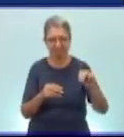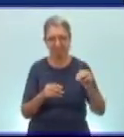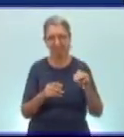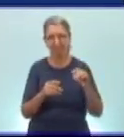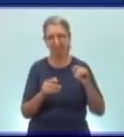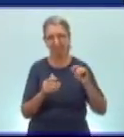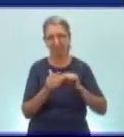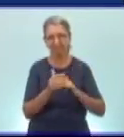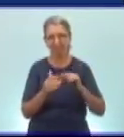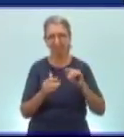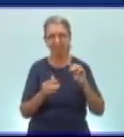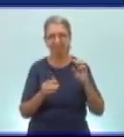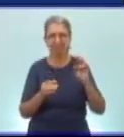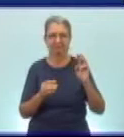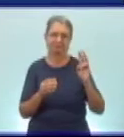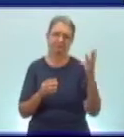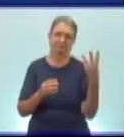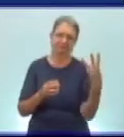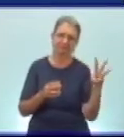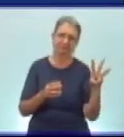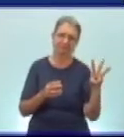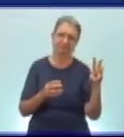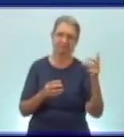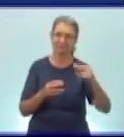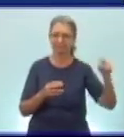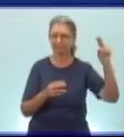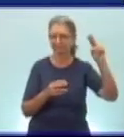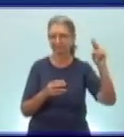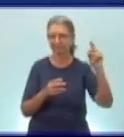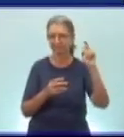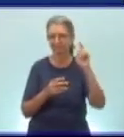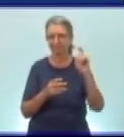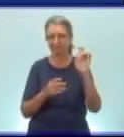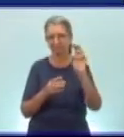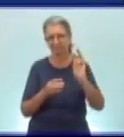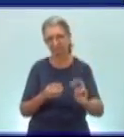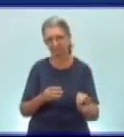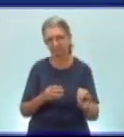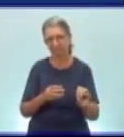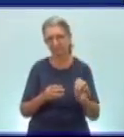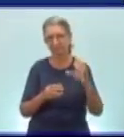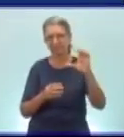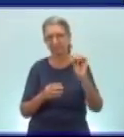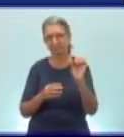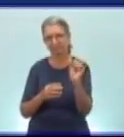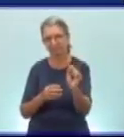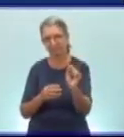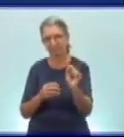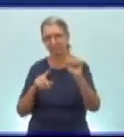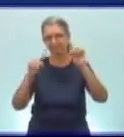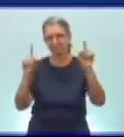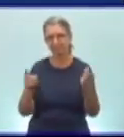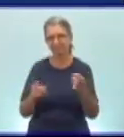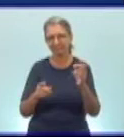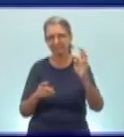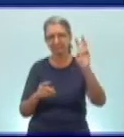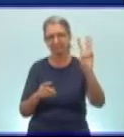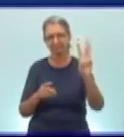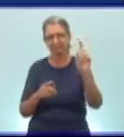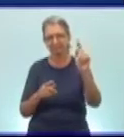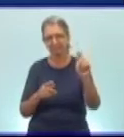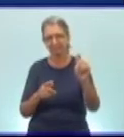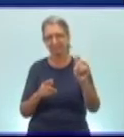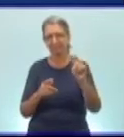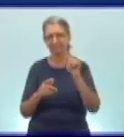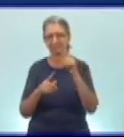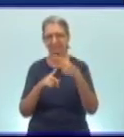el coseno de la frecuencia cíclica por t, y por esa fase inicial que nosotros habíamos tomado como referencia para hacerlo mucho más simple, que